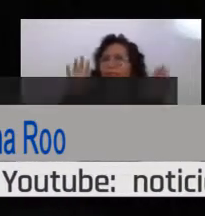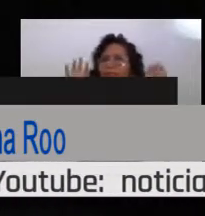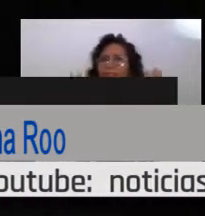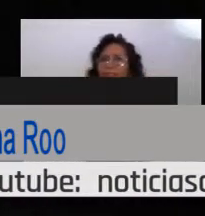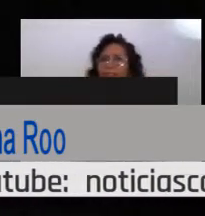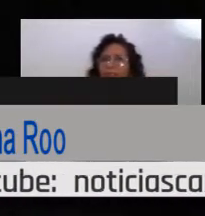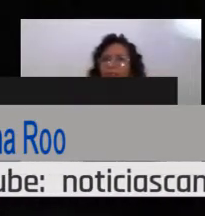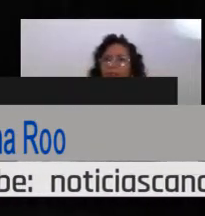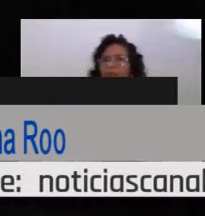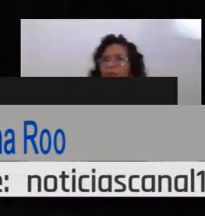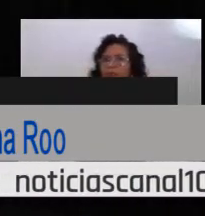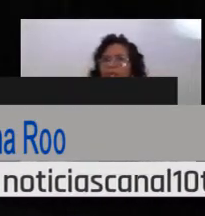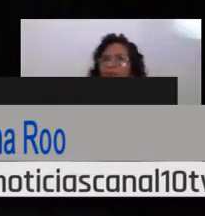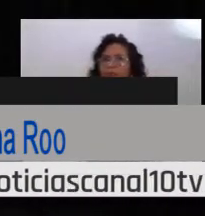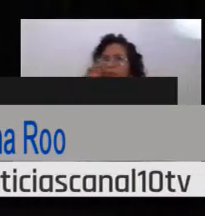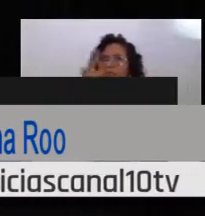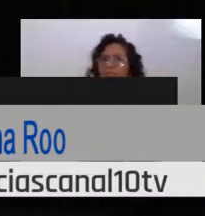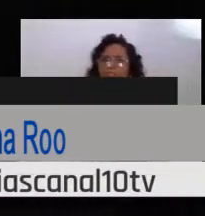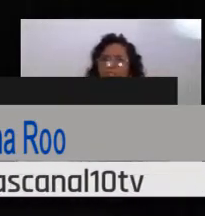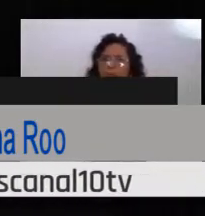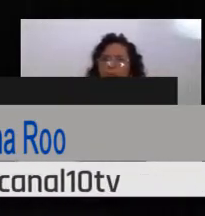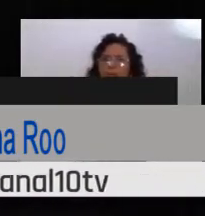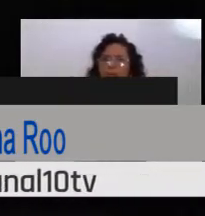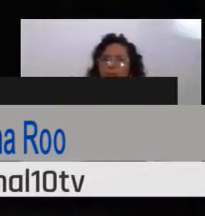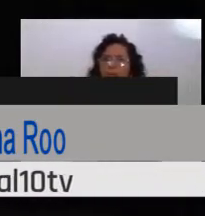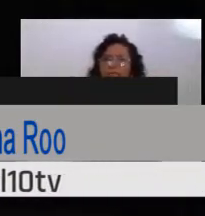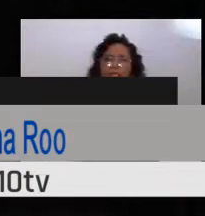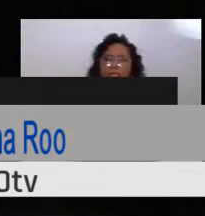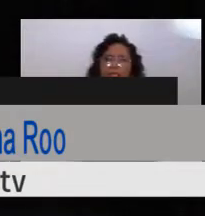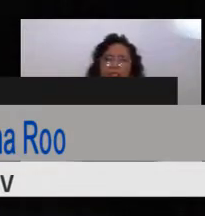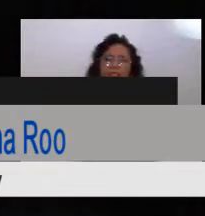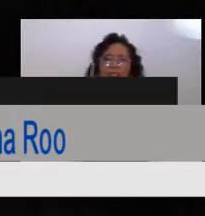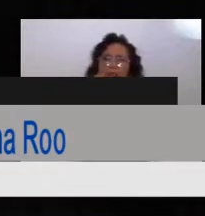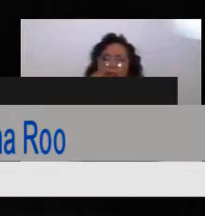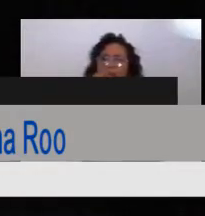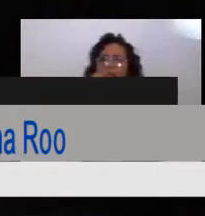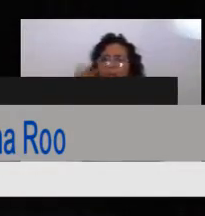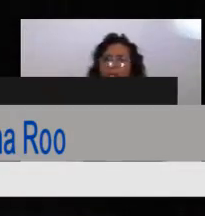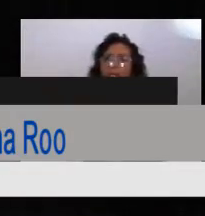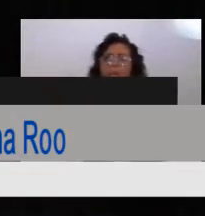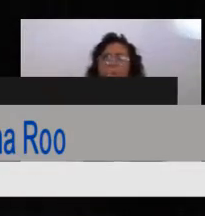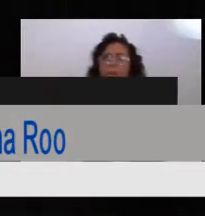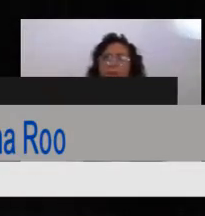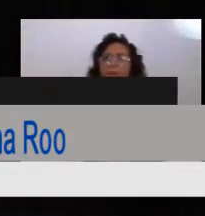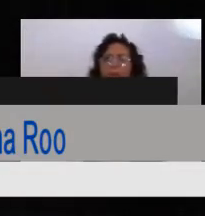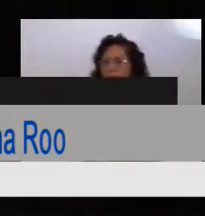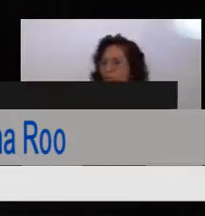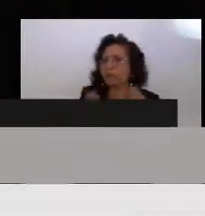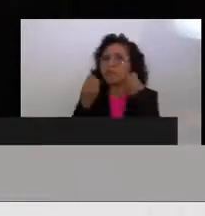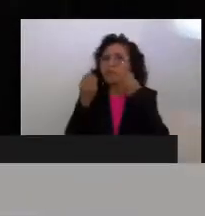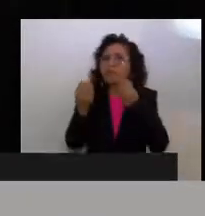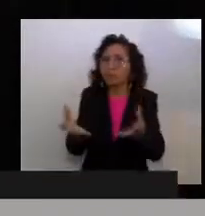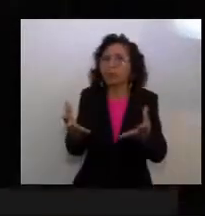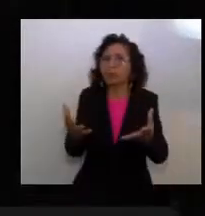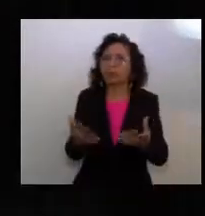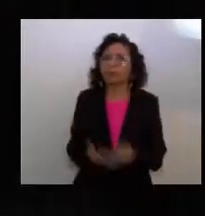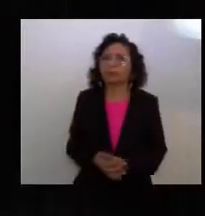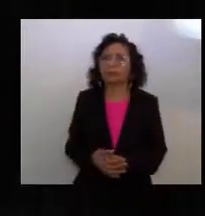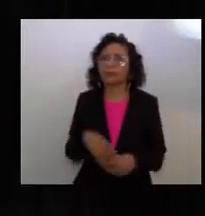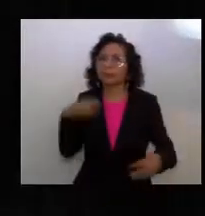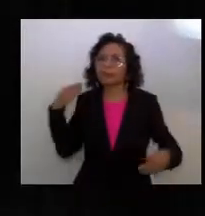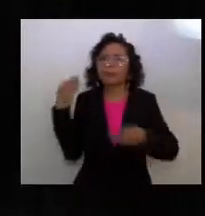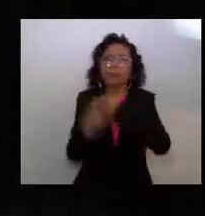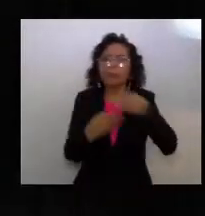trabajo a la gente de Chetumal, pero conviviendo con el pueblo. Es un gobierno por el pueblo y para el pueblo. Y este festejo lo celebramos todos.